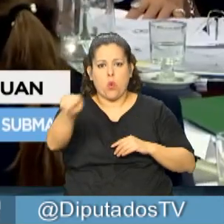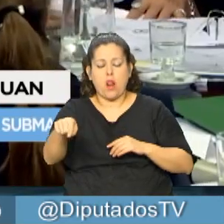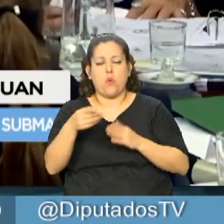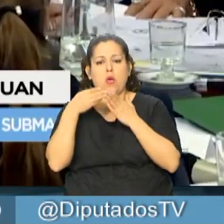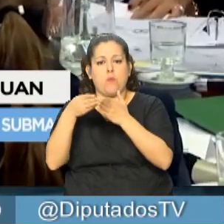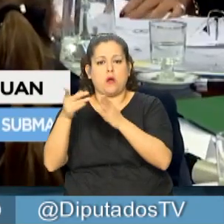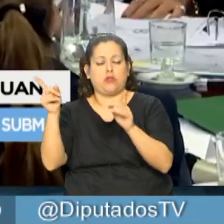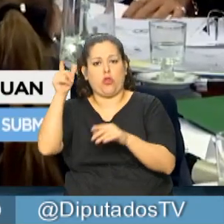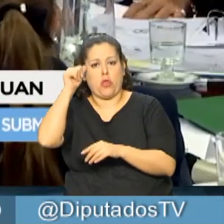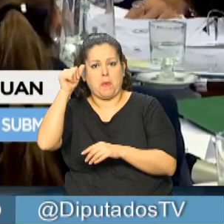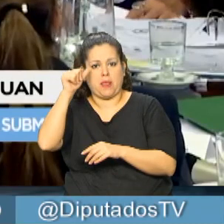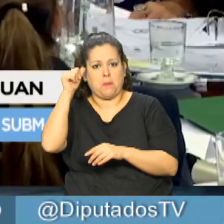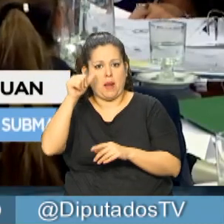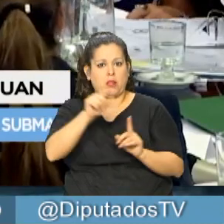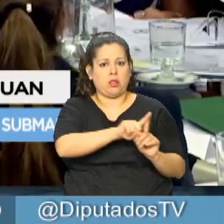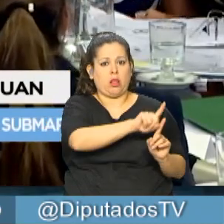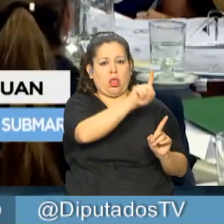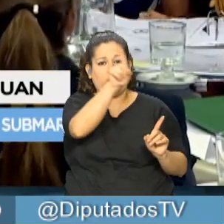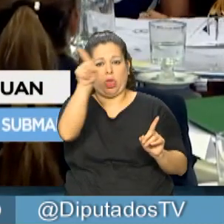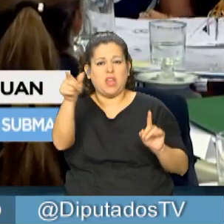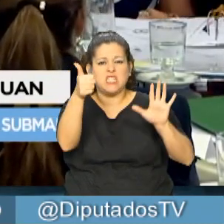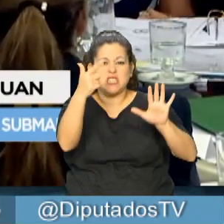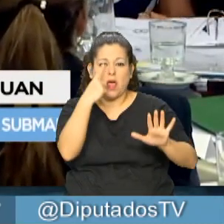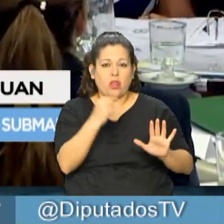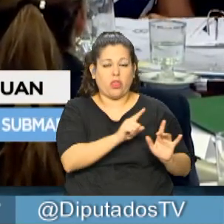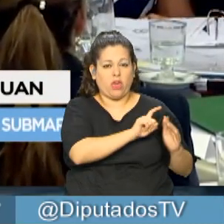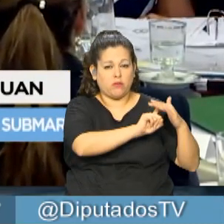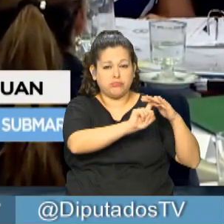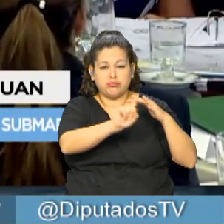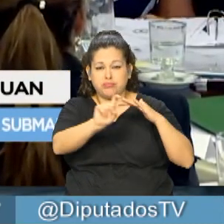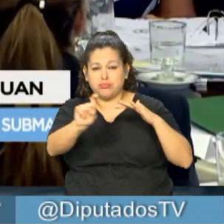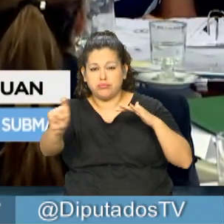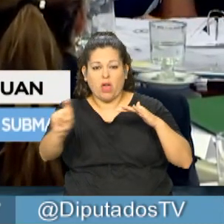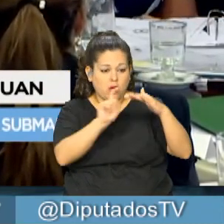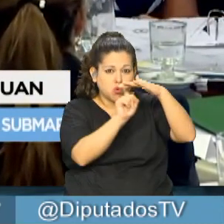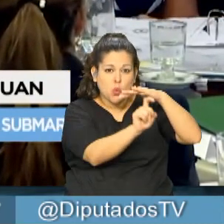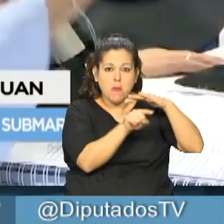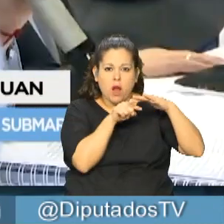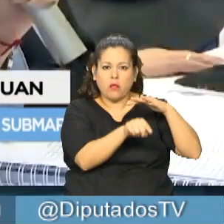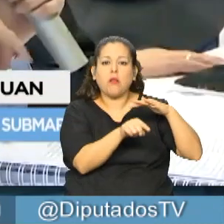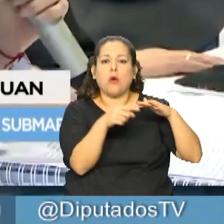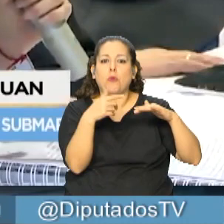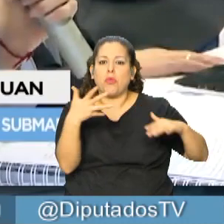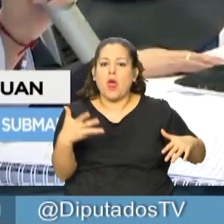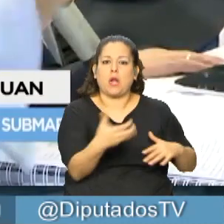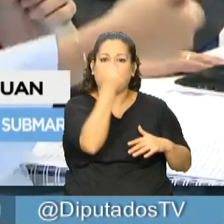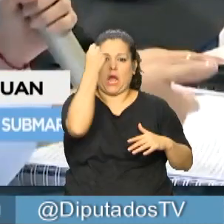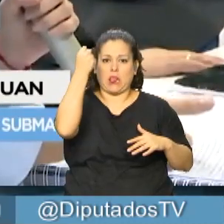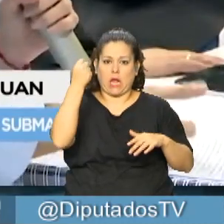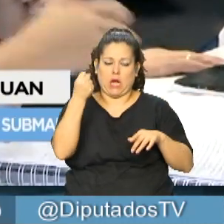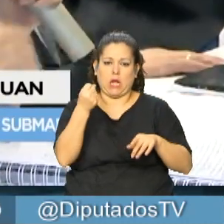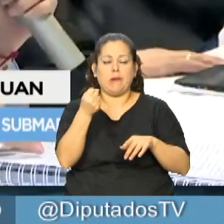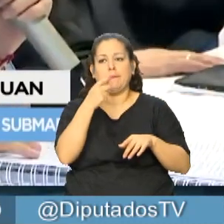implicaba prácticamente 6 días más de viaje cuando el submarino estaba en condiciones de ser rescatado en forma inmediata, ya sea